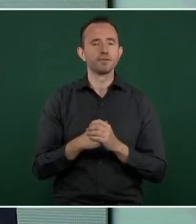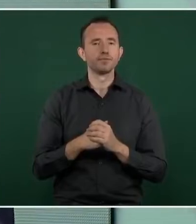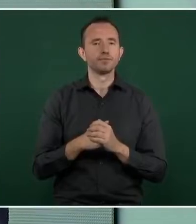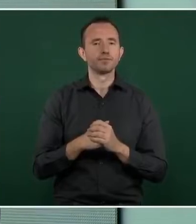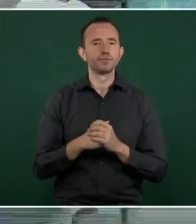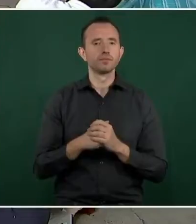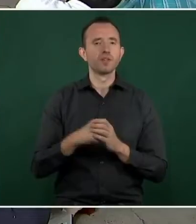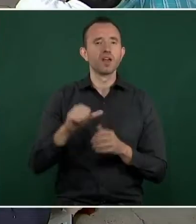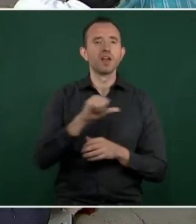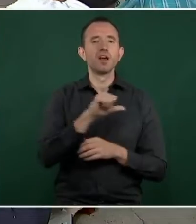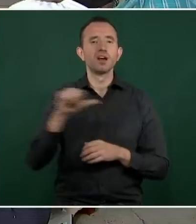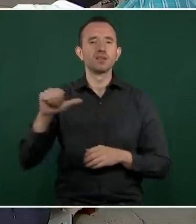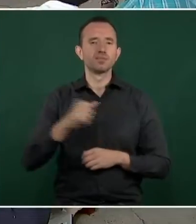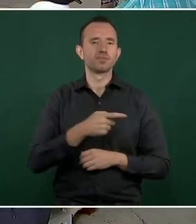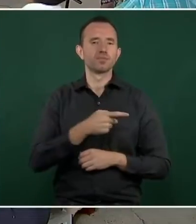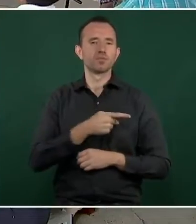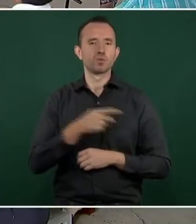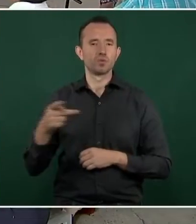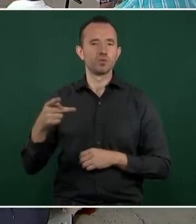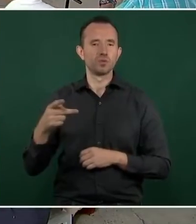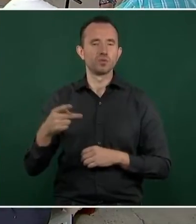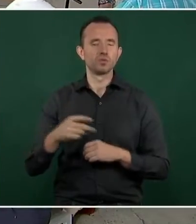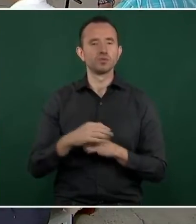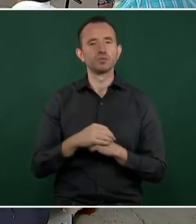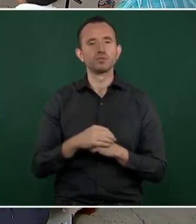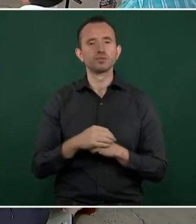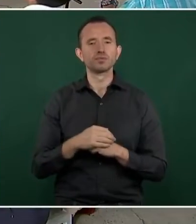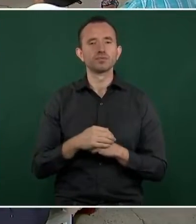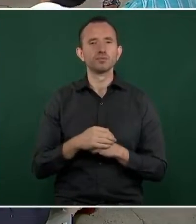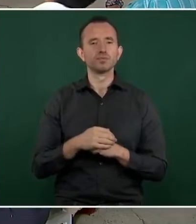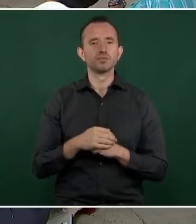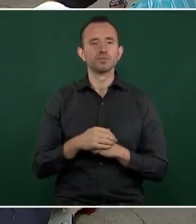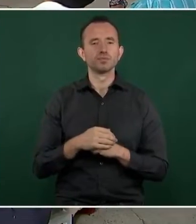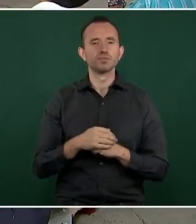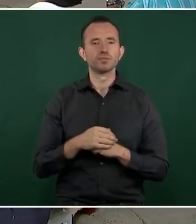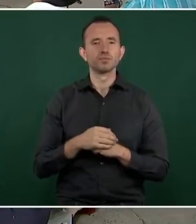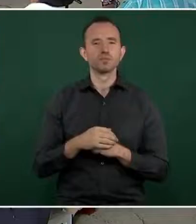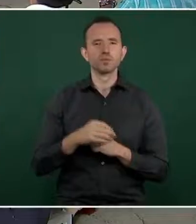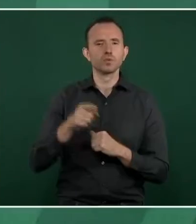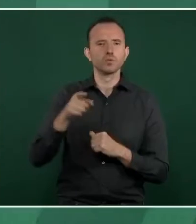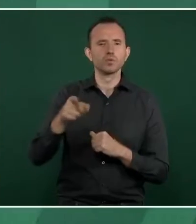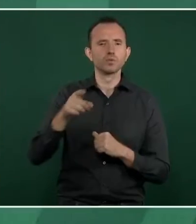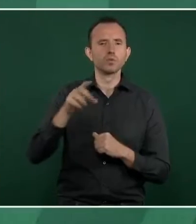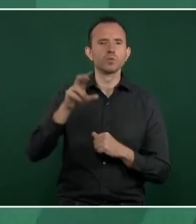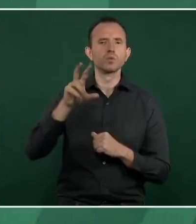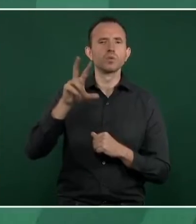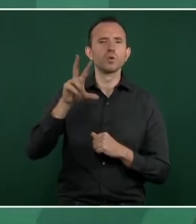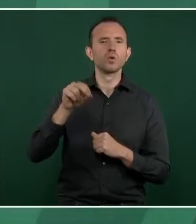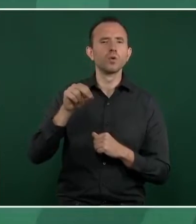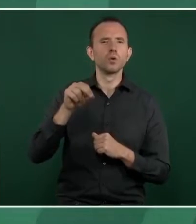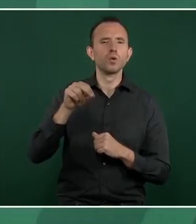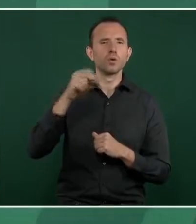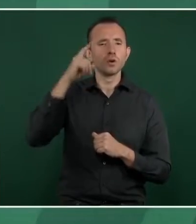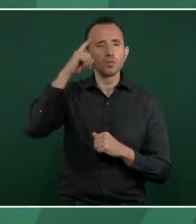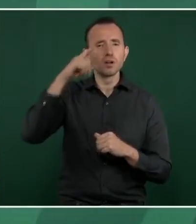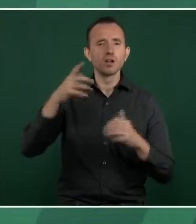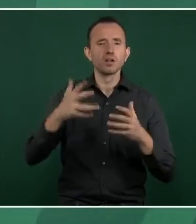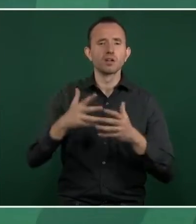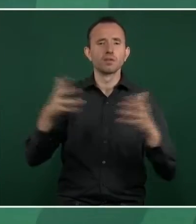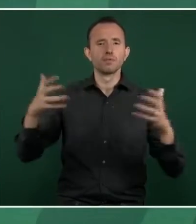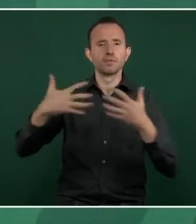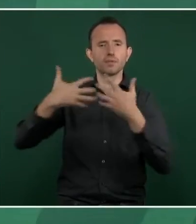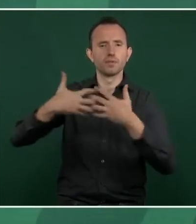pobres. No representan una competencia desleal. No para las grandes empresas. Hay una